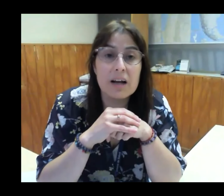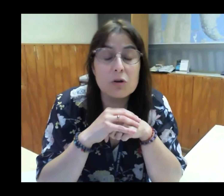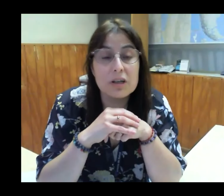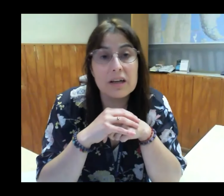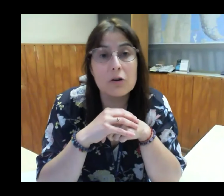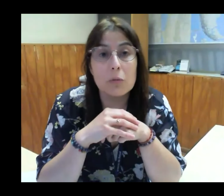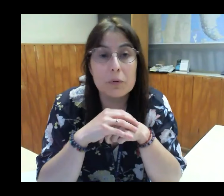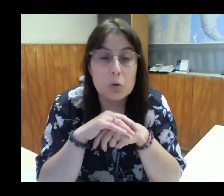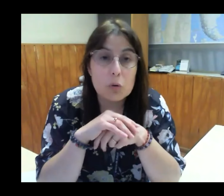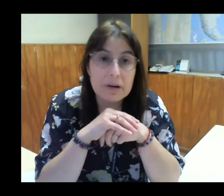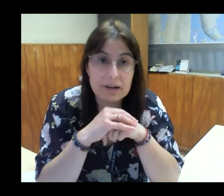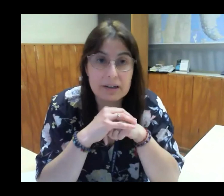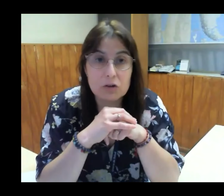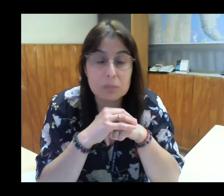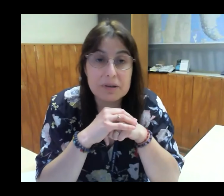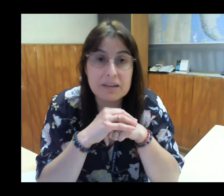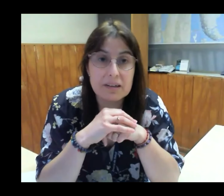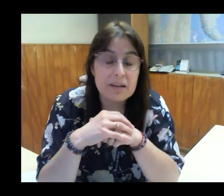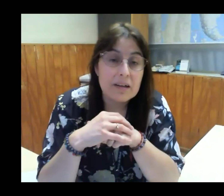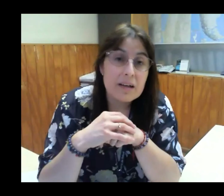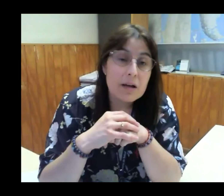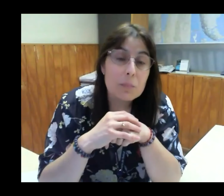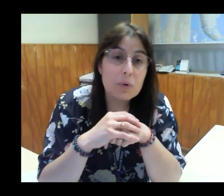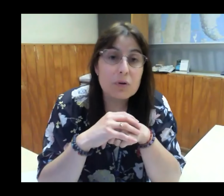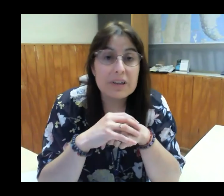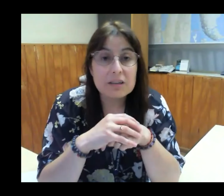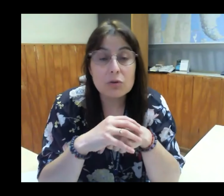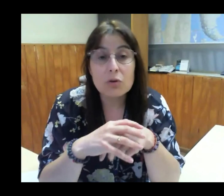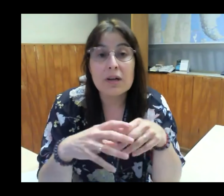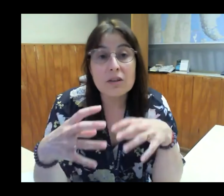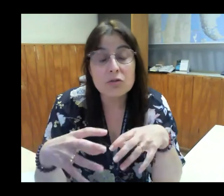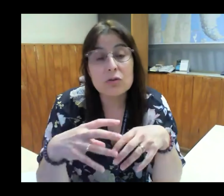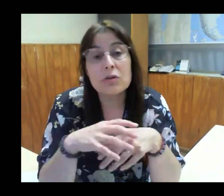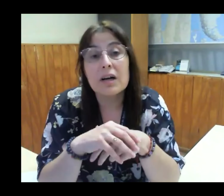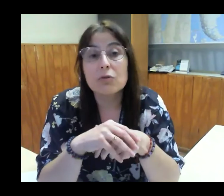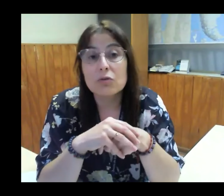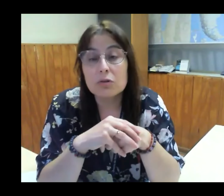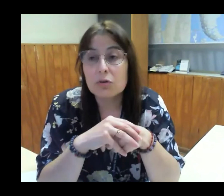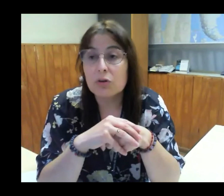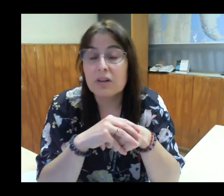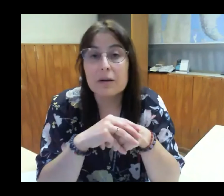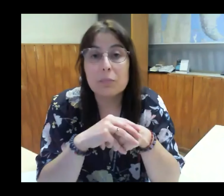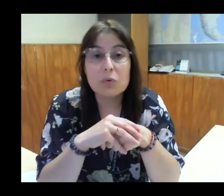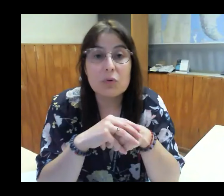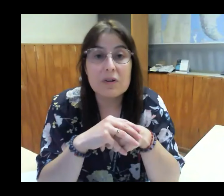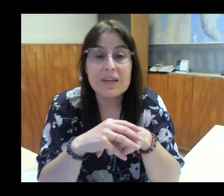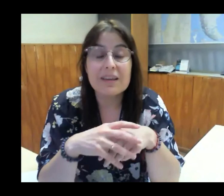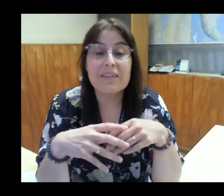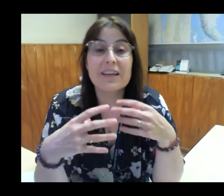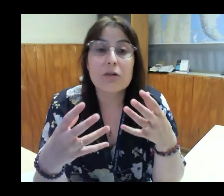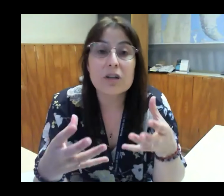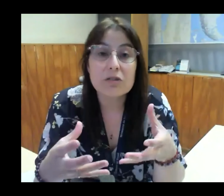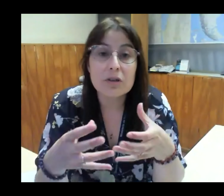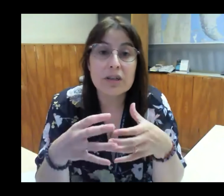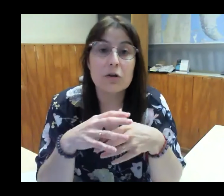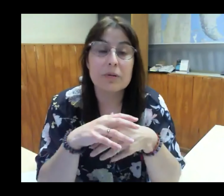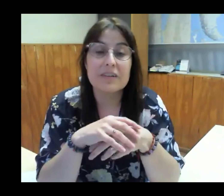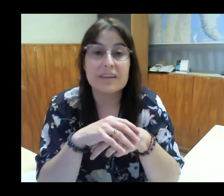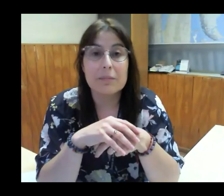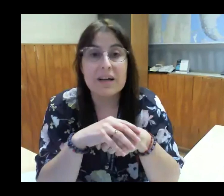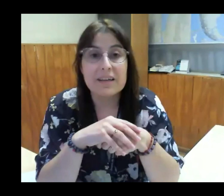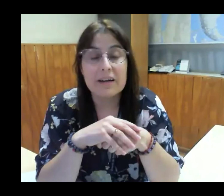es algo que nos preocupa enormemente. Por lo tanto, eso a nosotros, desde el punto de vista de esta colección